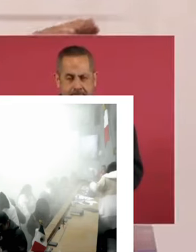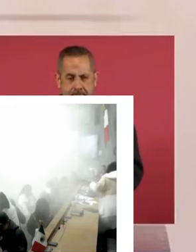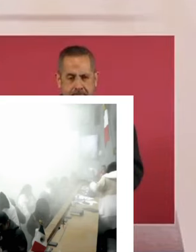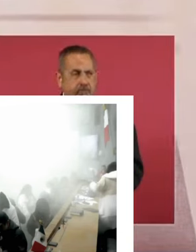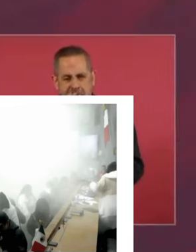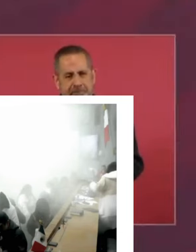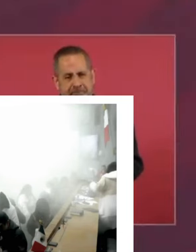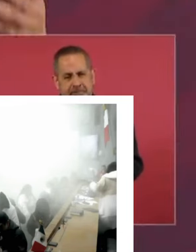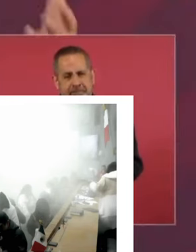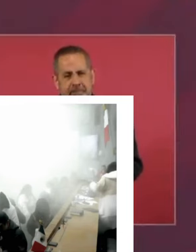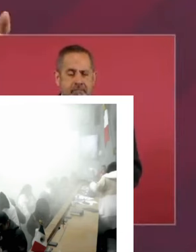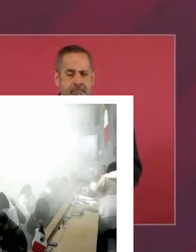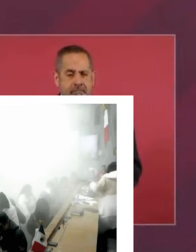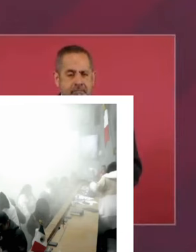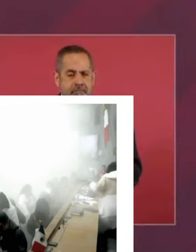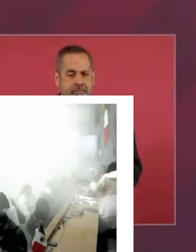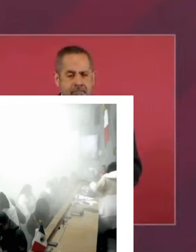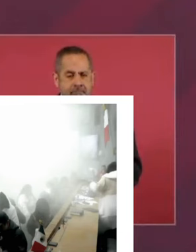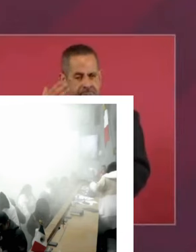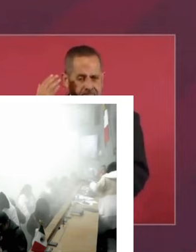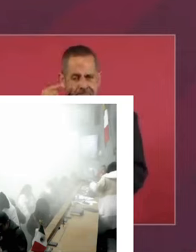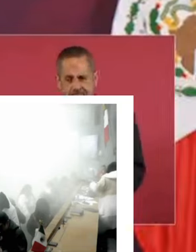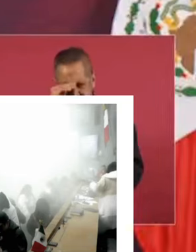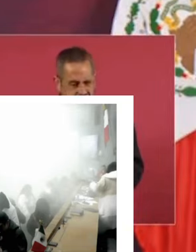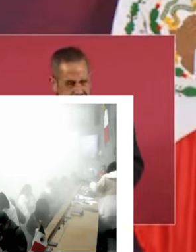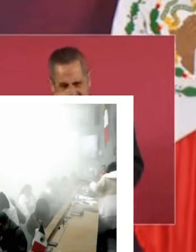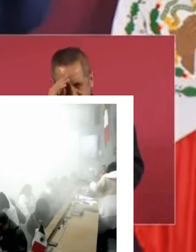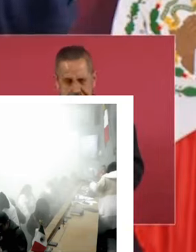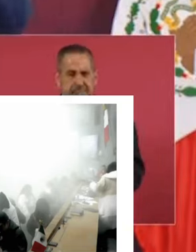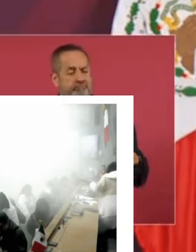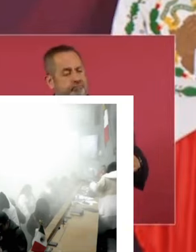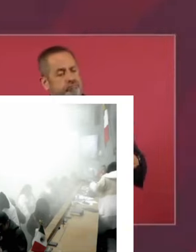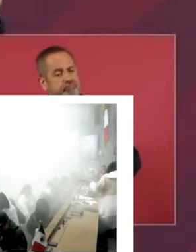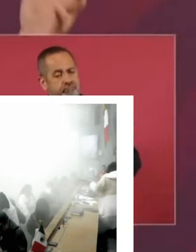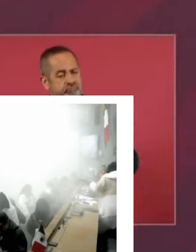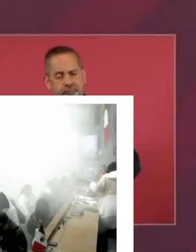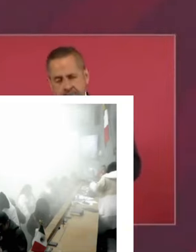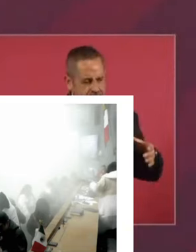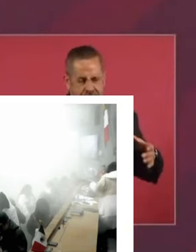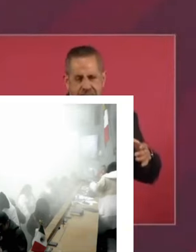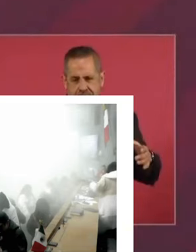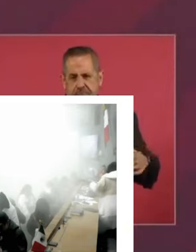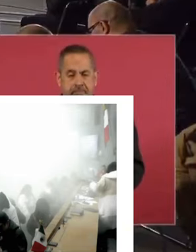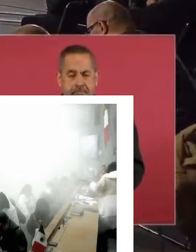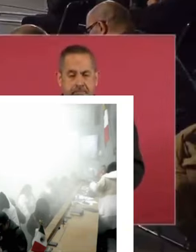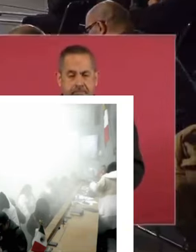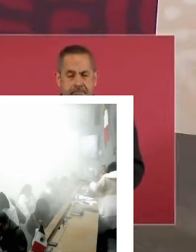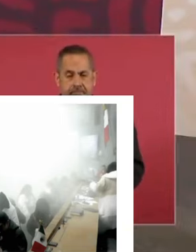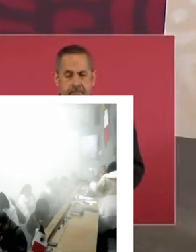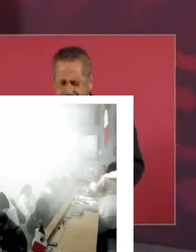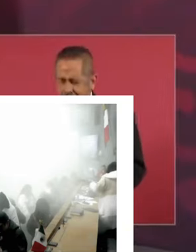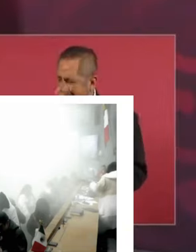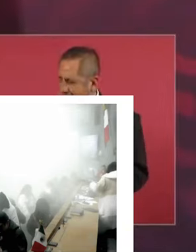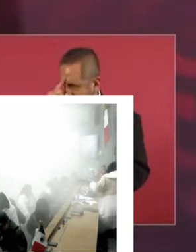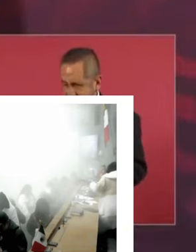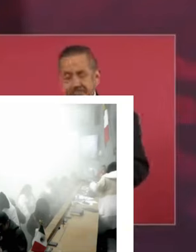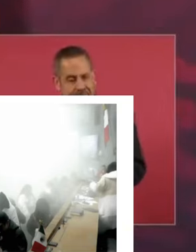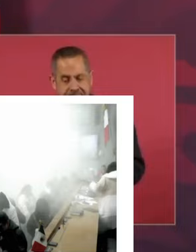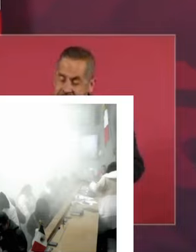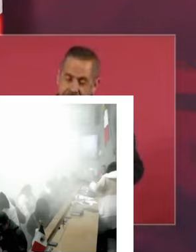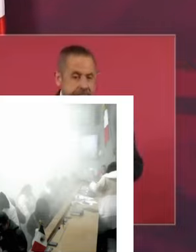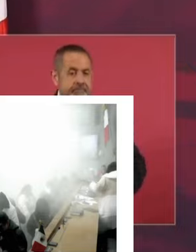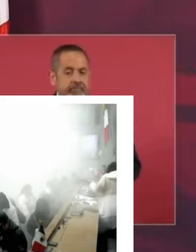hay que esperarnos. Ya lo expliqué ayer, se pensaba que un grupo del bloque conservador iba a tener la exclusividad